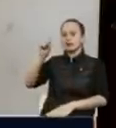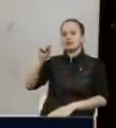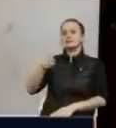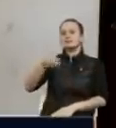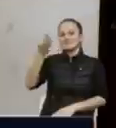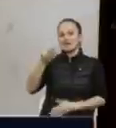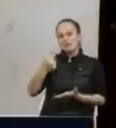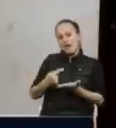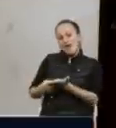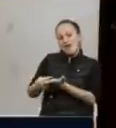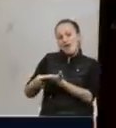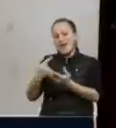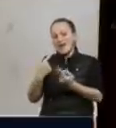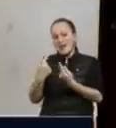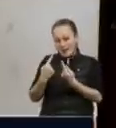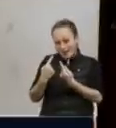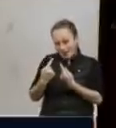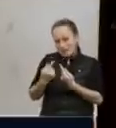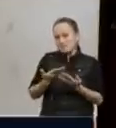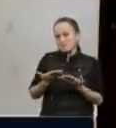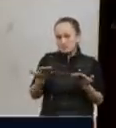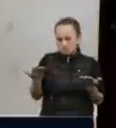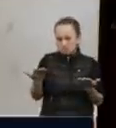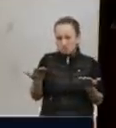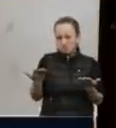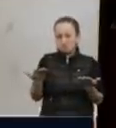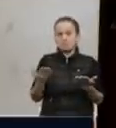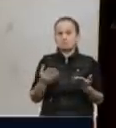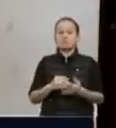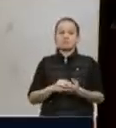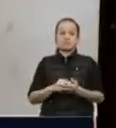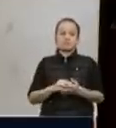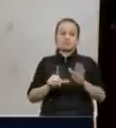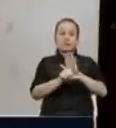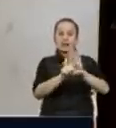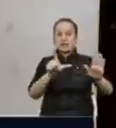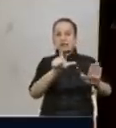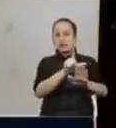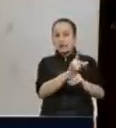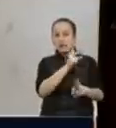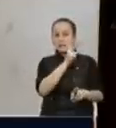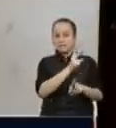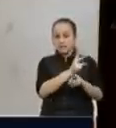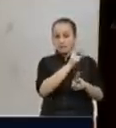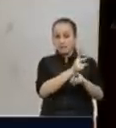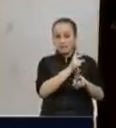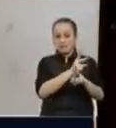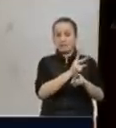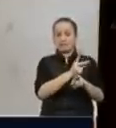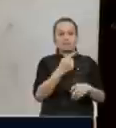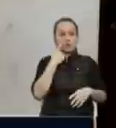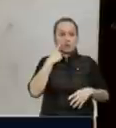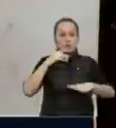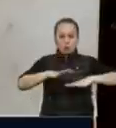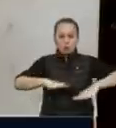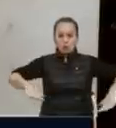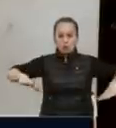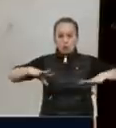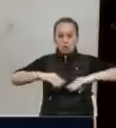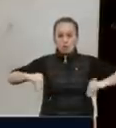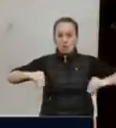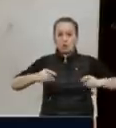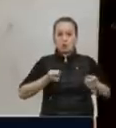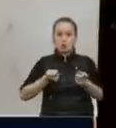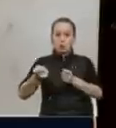semántica. Cuando hablamos que las organizaciones armadas tienen control del territorio, y el general dice,